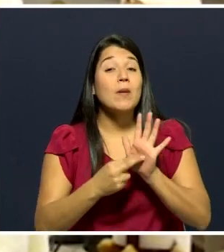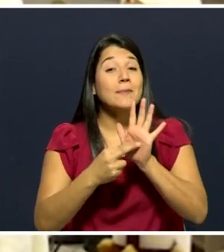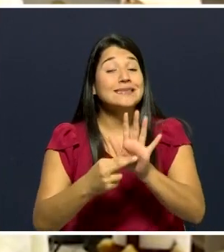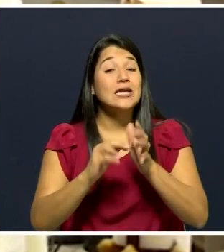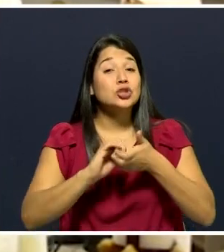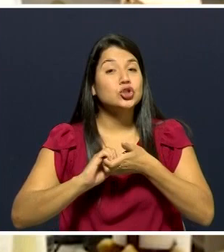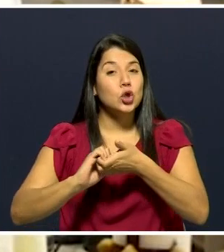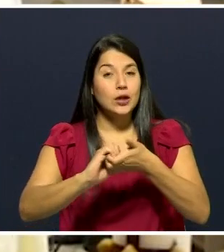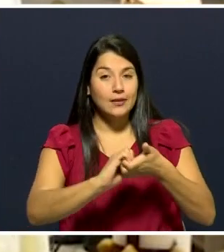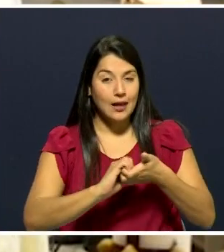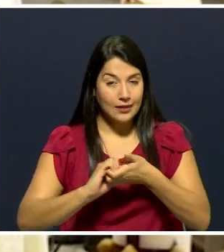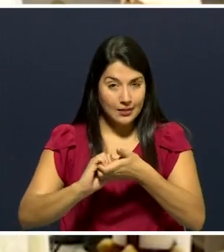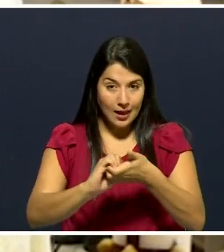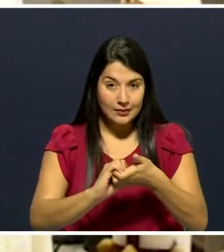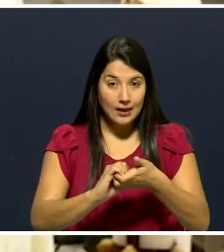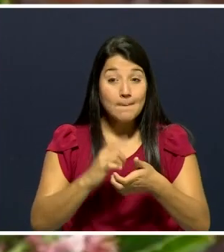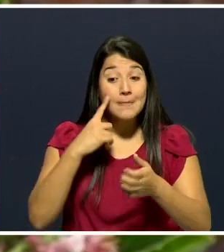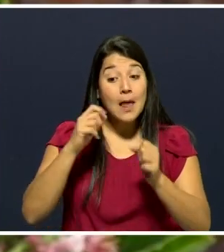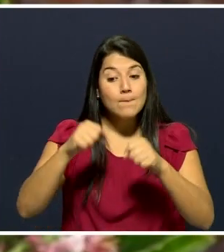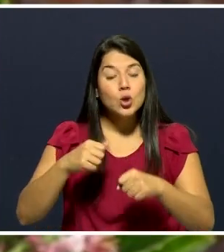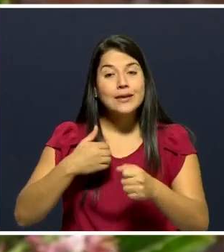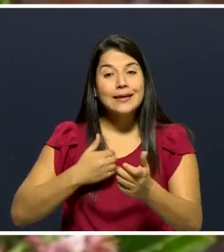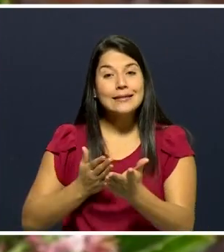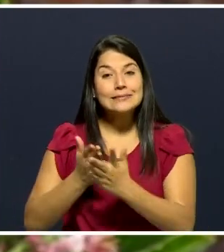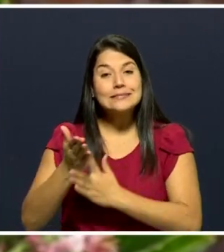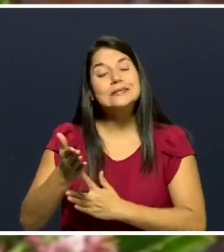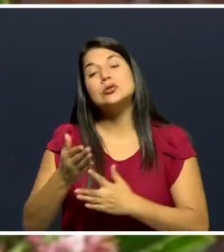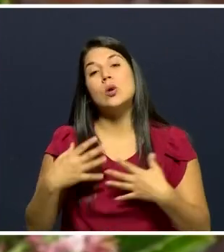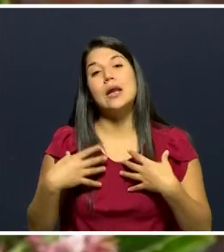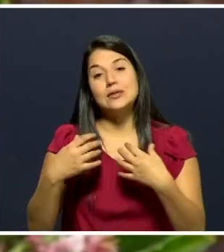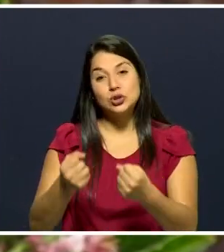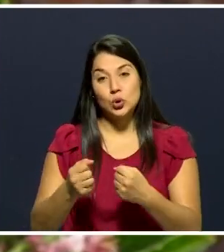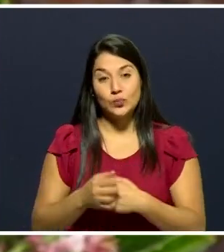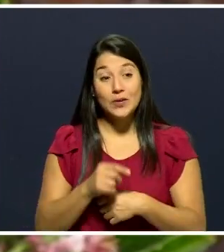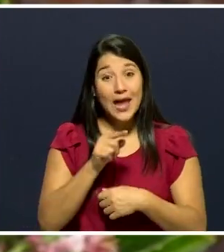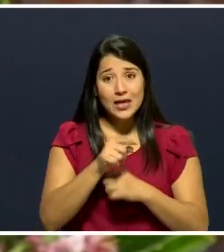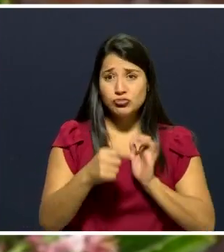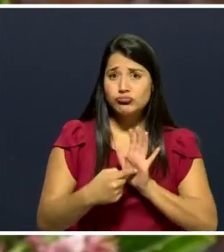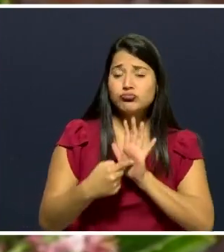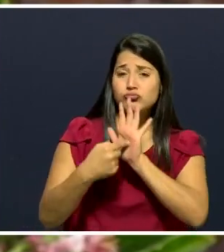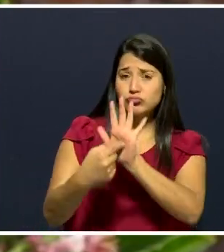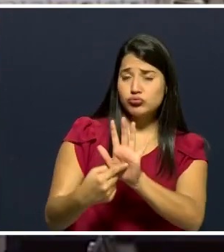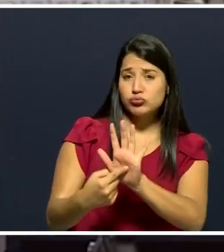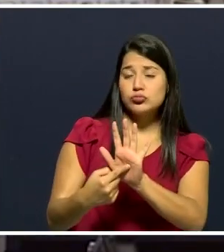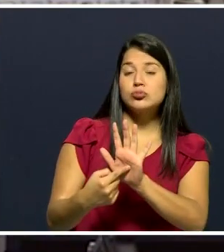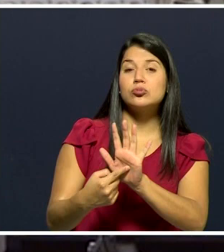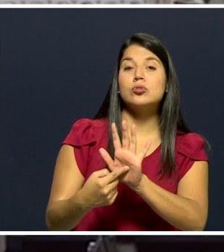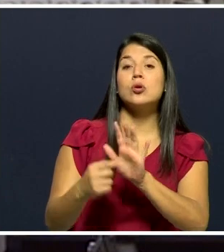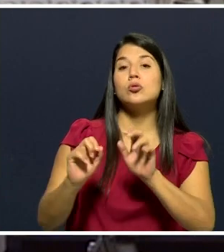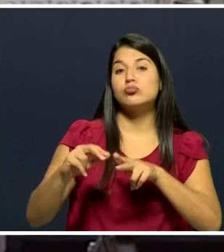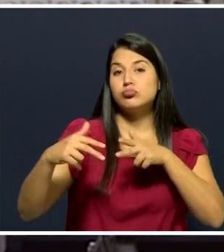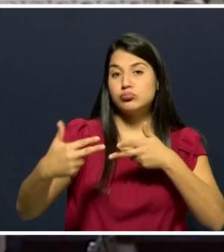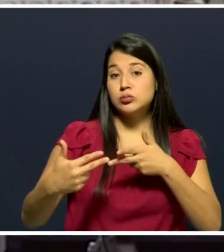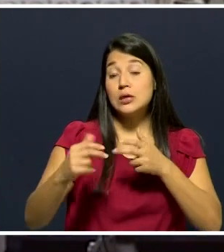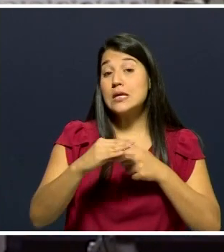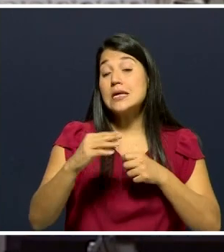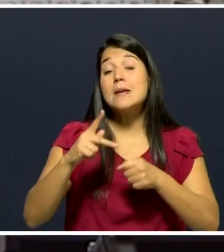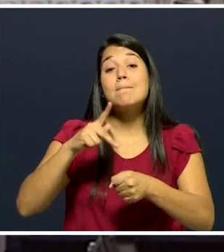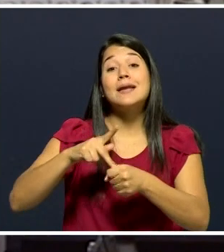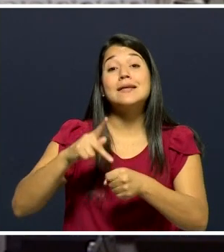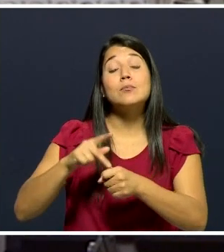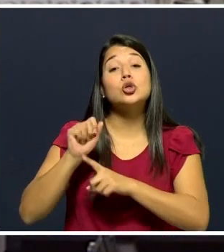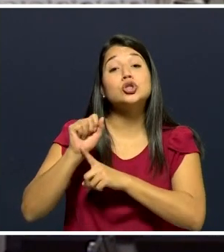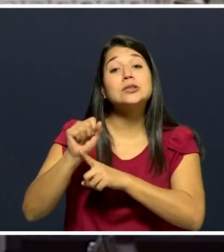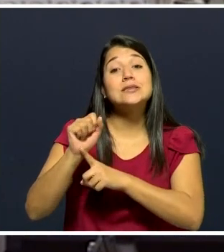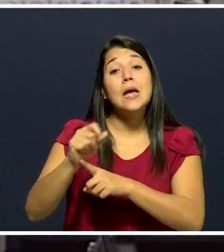el ejercicio del derecho a la salud. Esta homilía fue transmitida de manera virtual y contó con la participación de sindicalistas